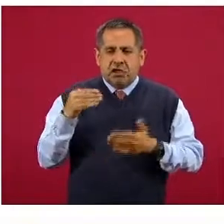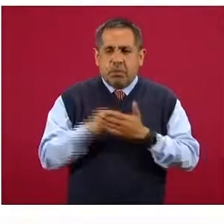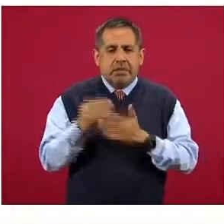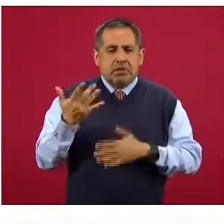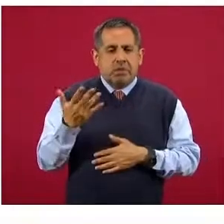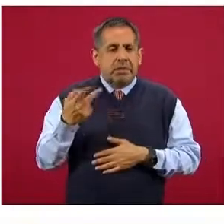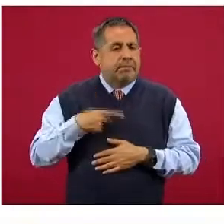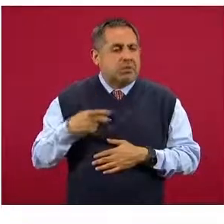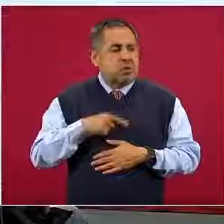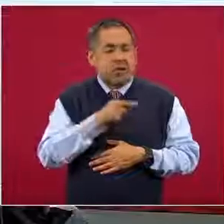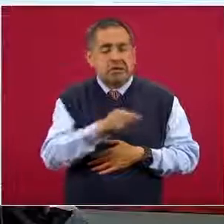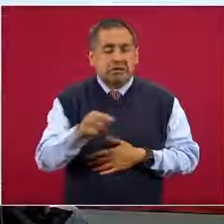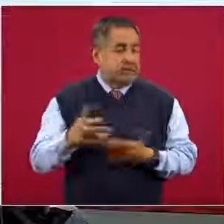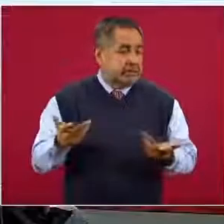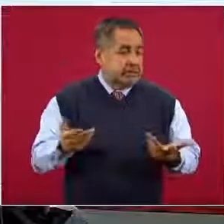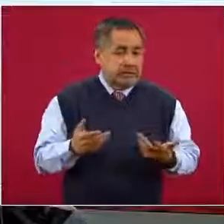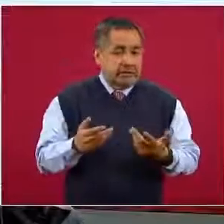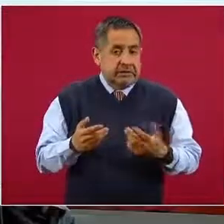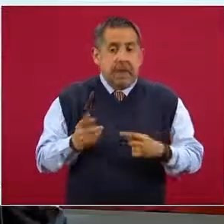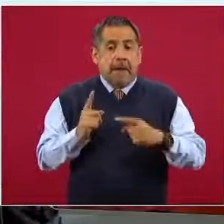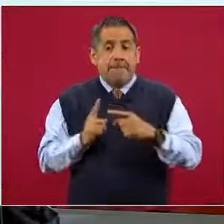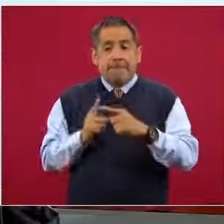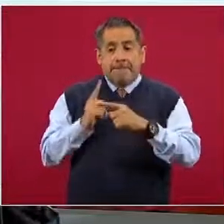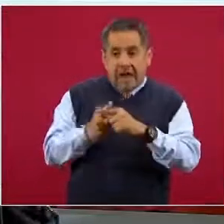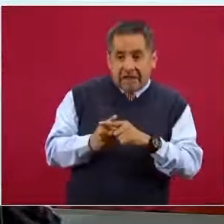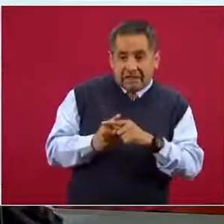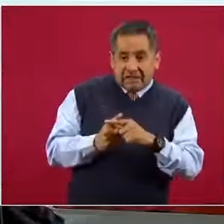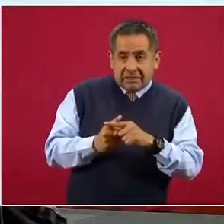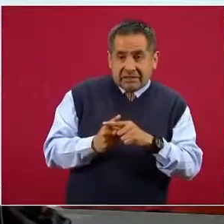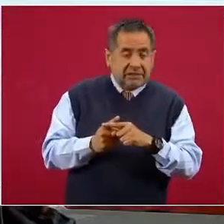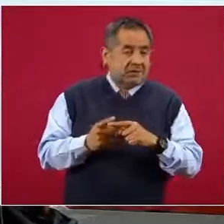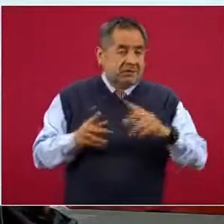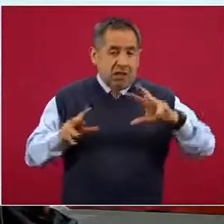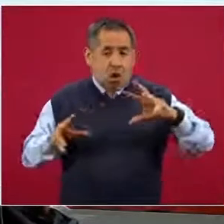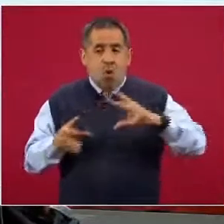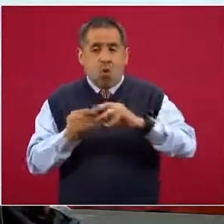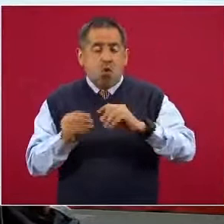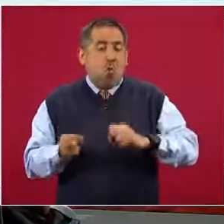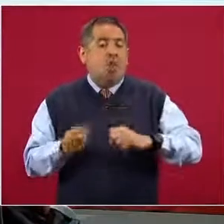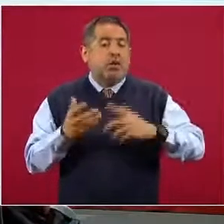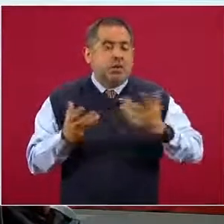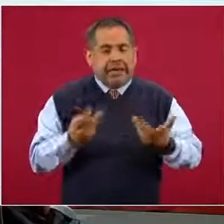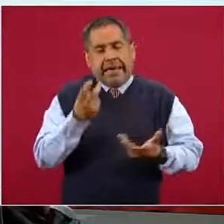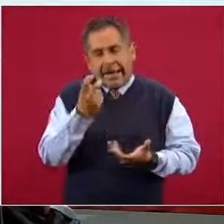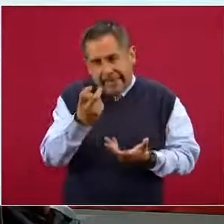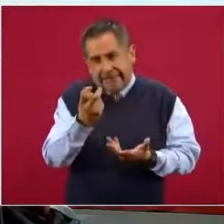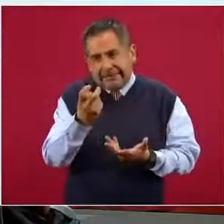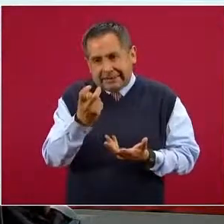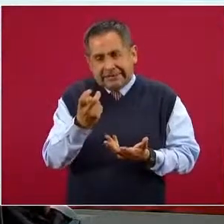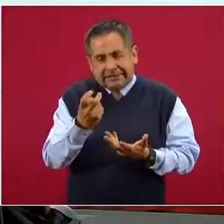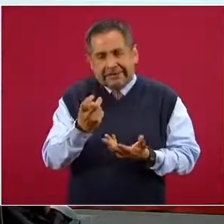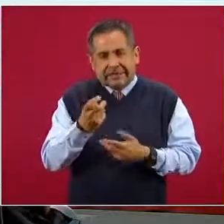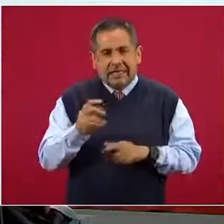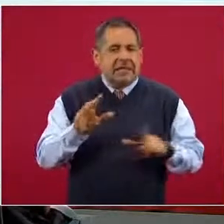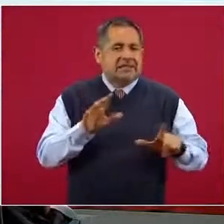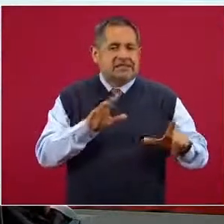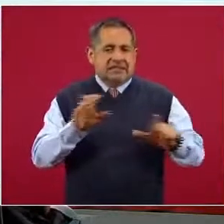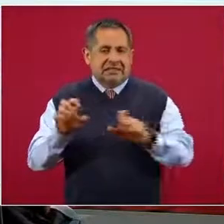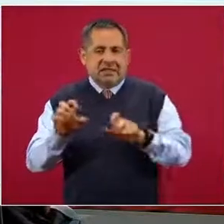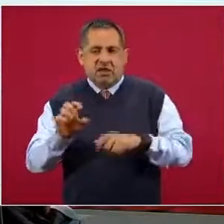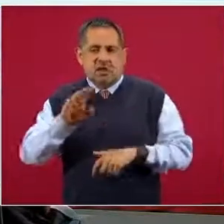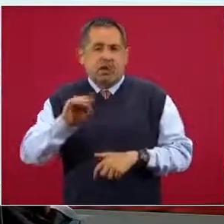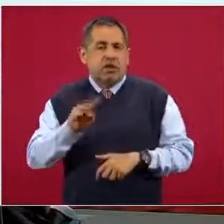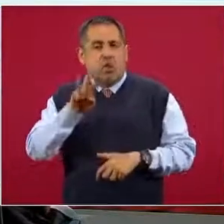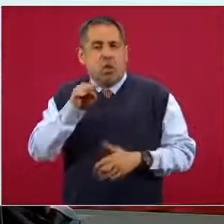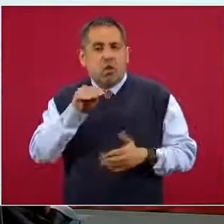25.050 casos. Por lo tanto, la suma de ambos números precisamente nos dan los